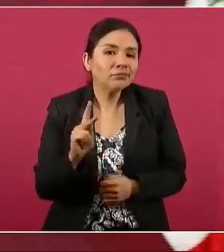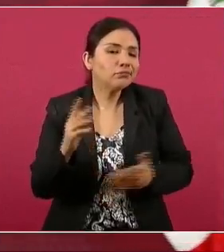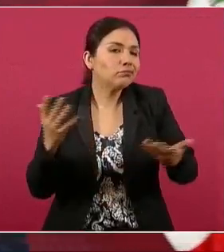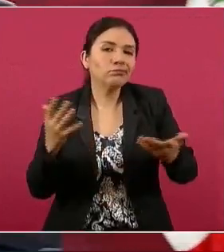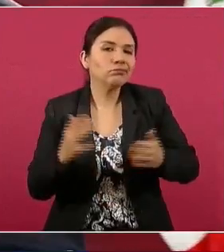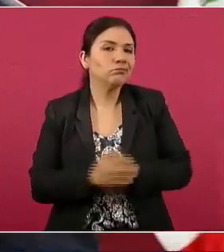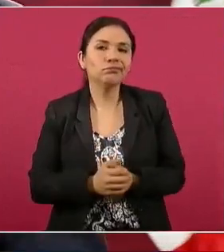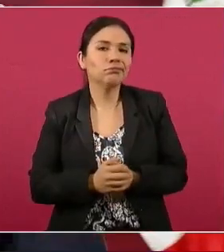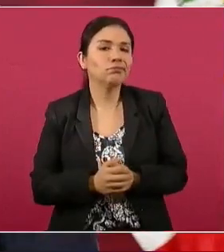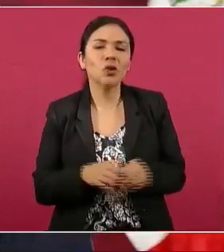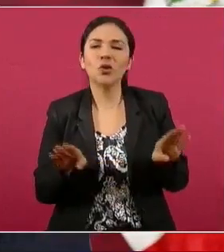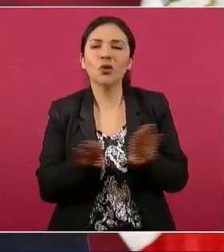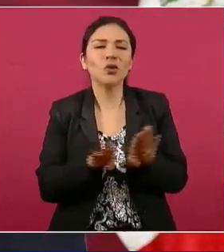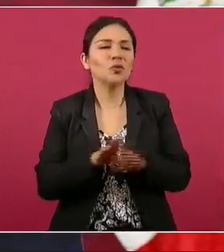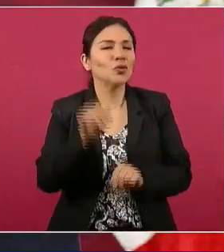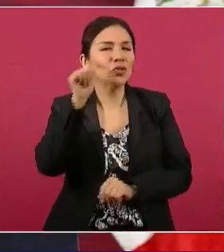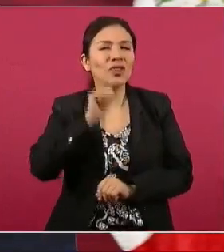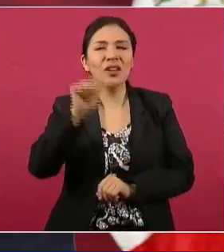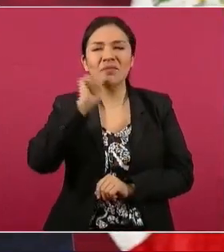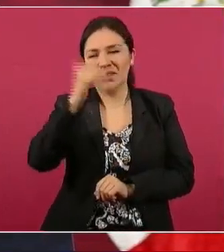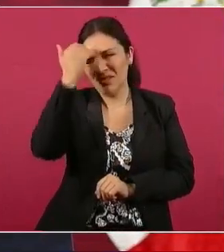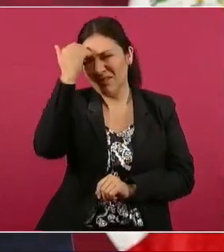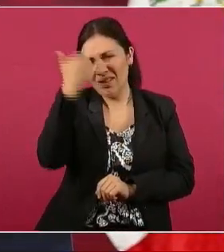los halcones,